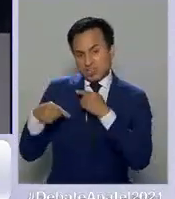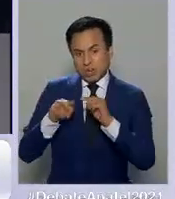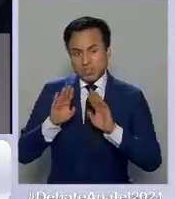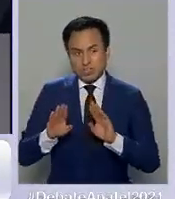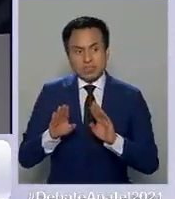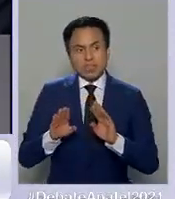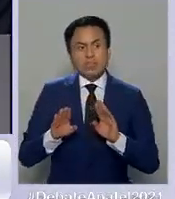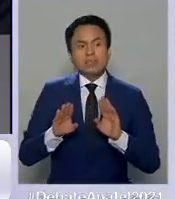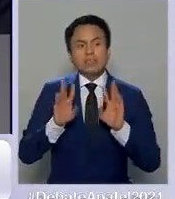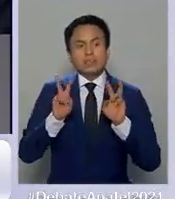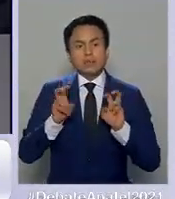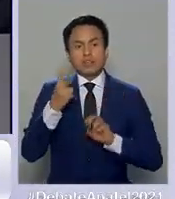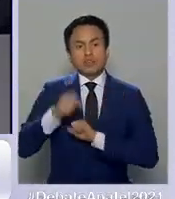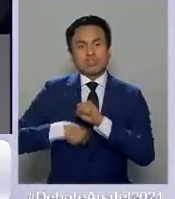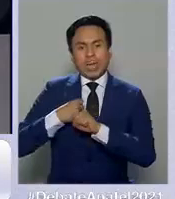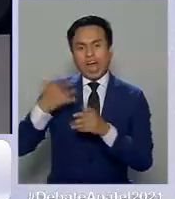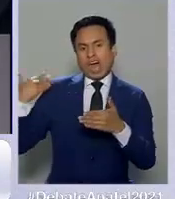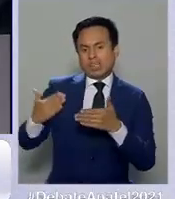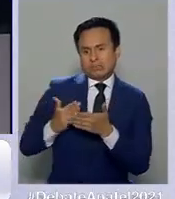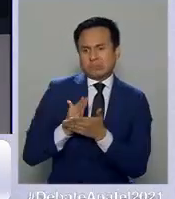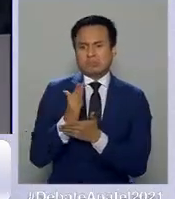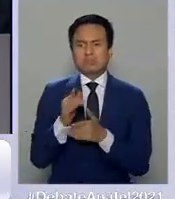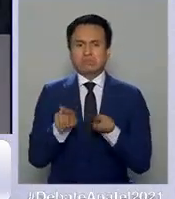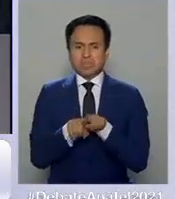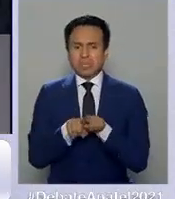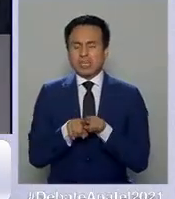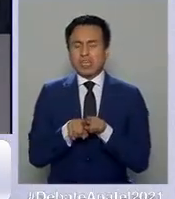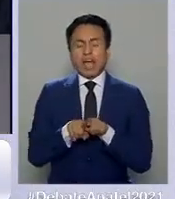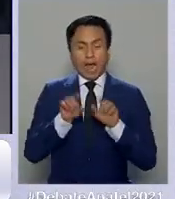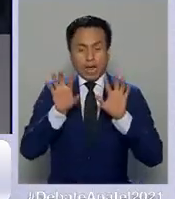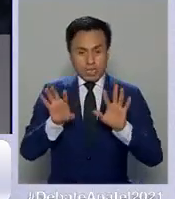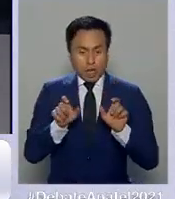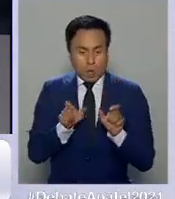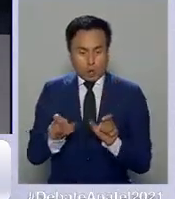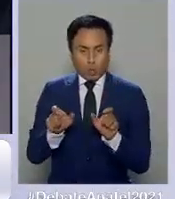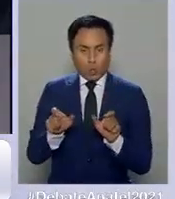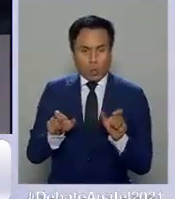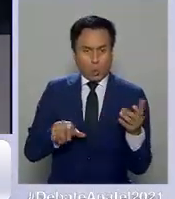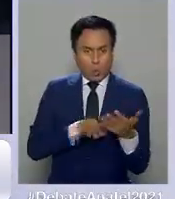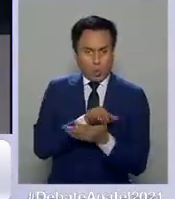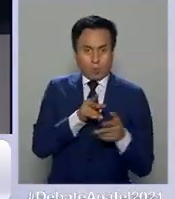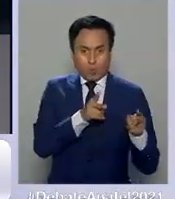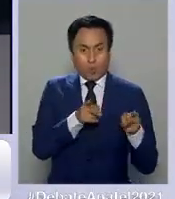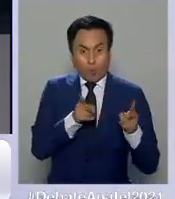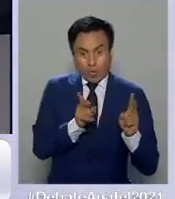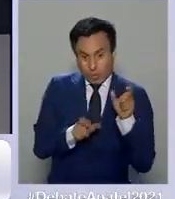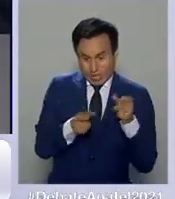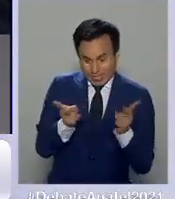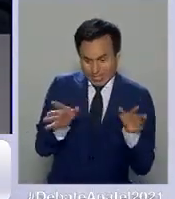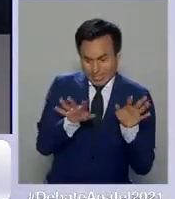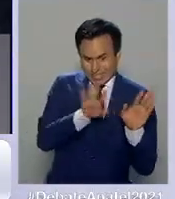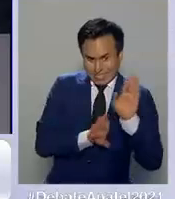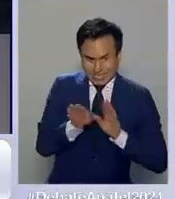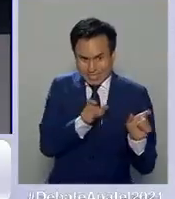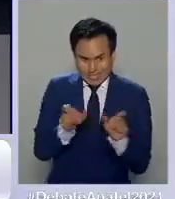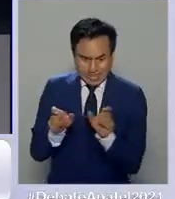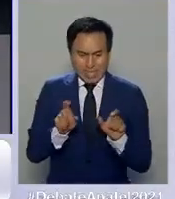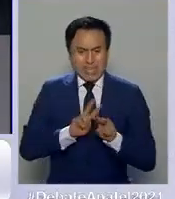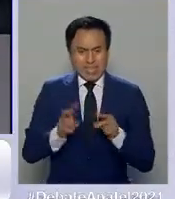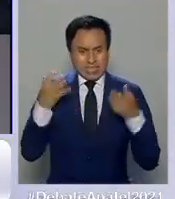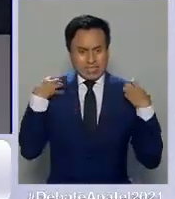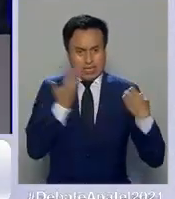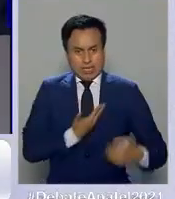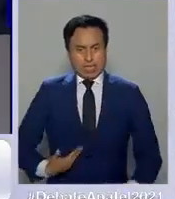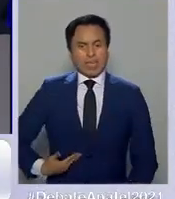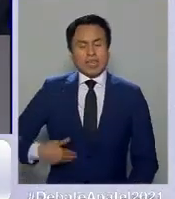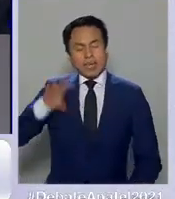desde hace prácticamente 2 años. Así las cosas, con el control del orden público bajo el gobierno de ustedes, ¿qué es lo que tiene que hacer Carabineros bajo su